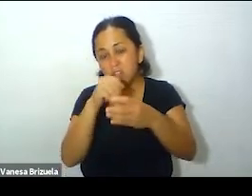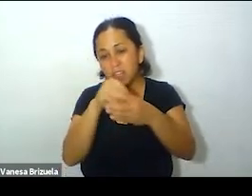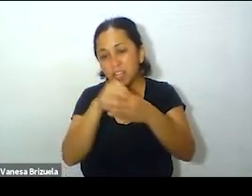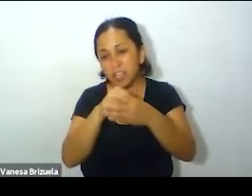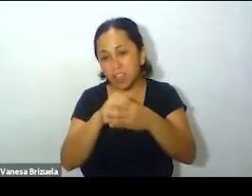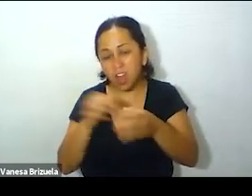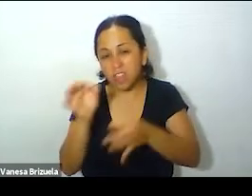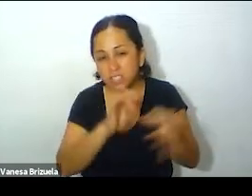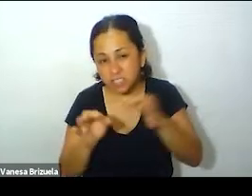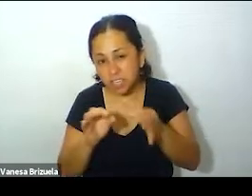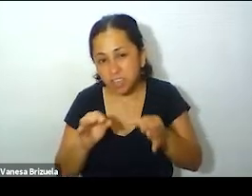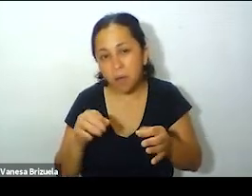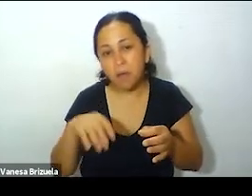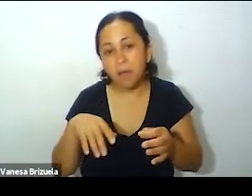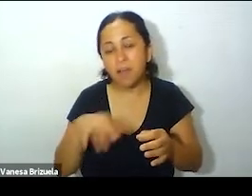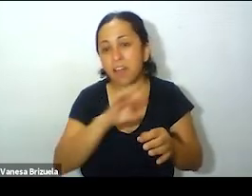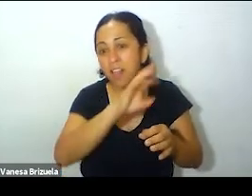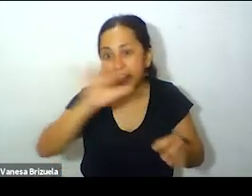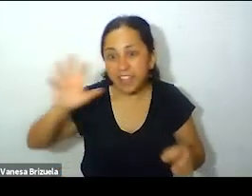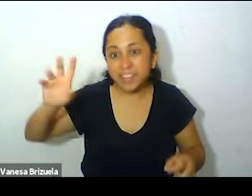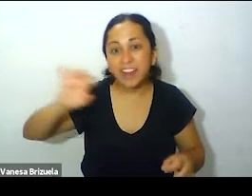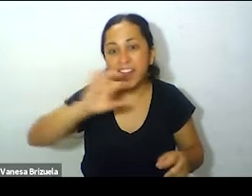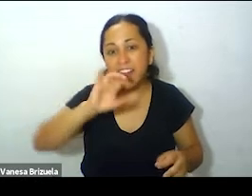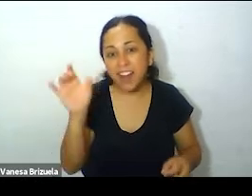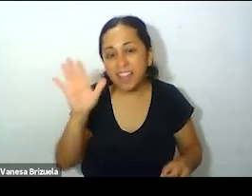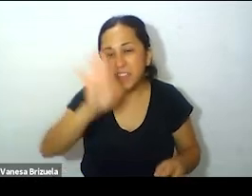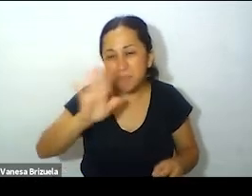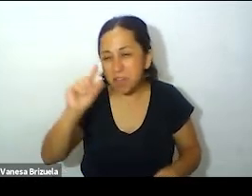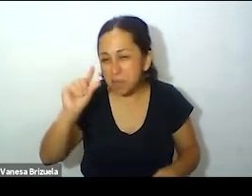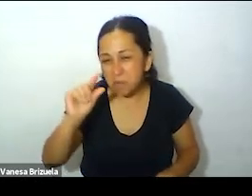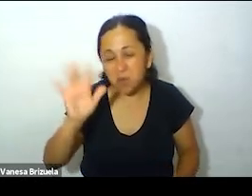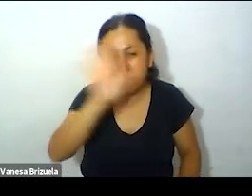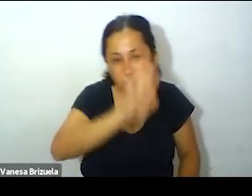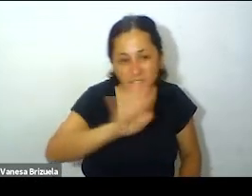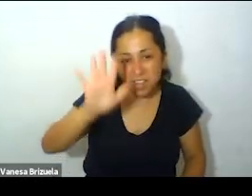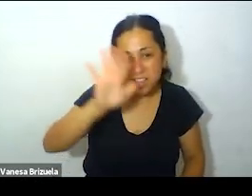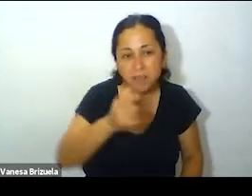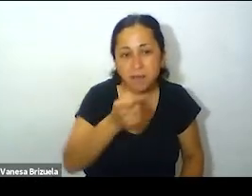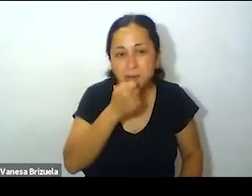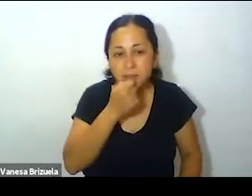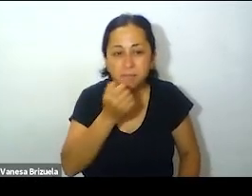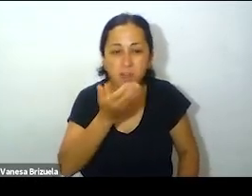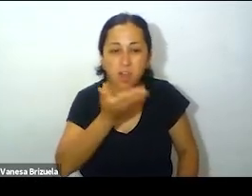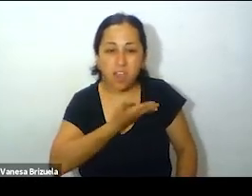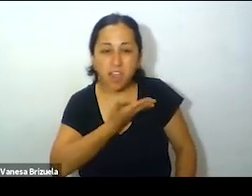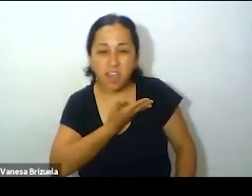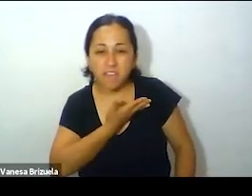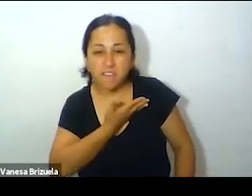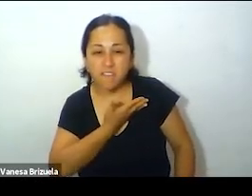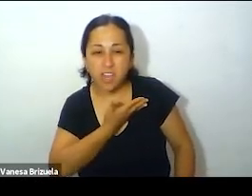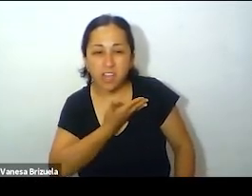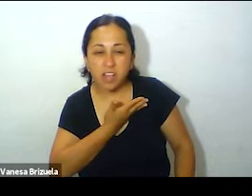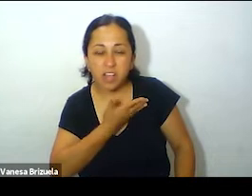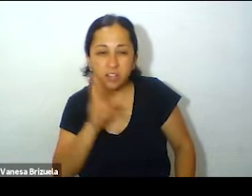mayor contenido de todos los diseños es la tipografía. Incluso, no sé si se dan cuenta acá que hay una F que